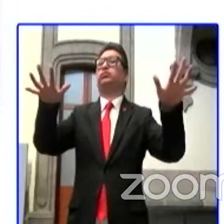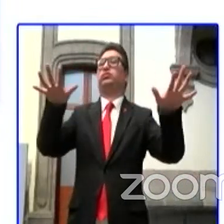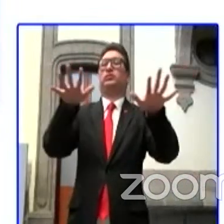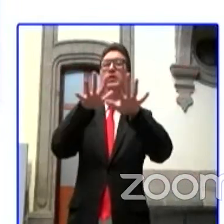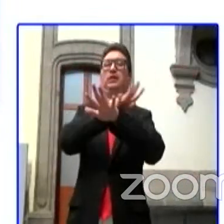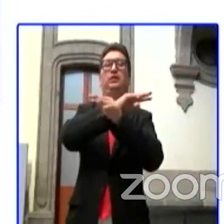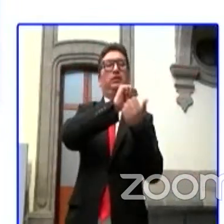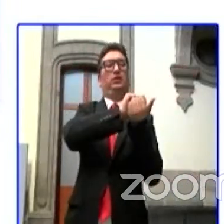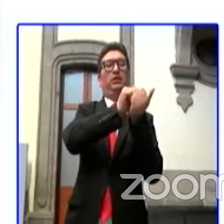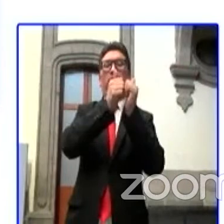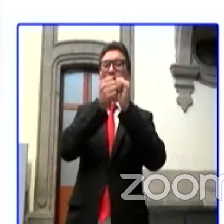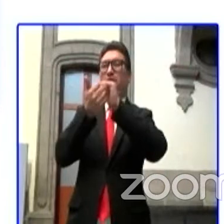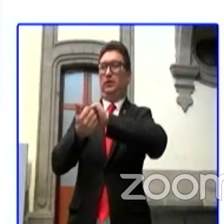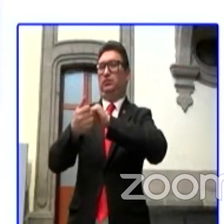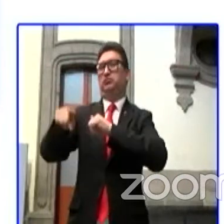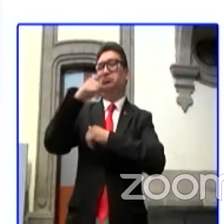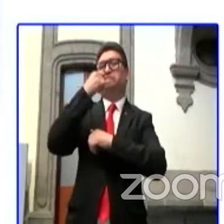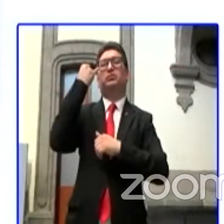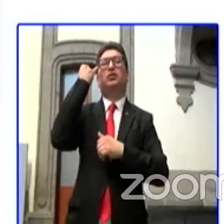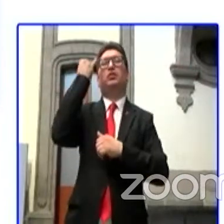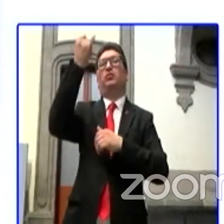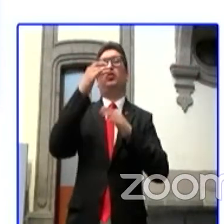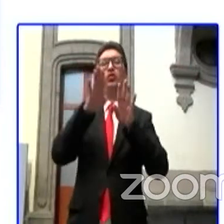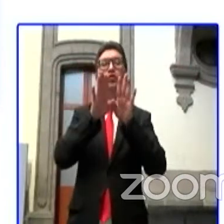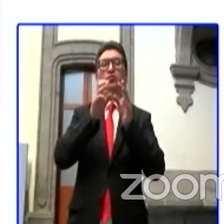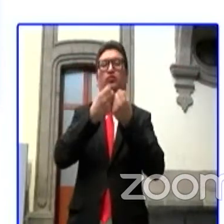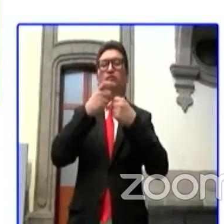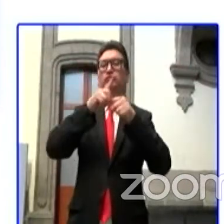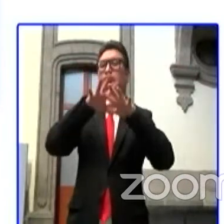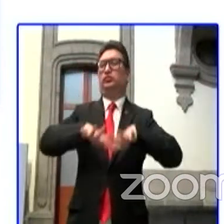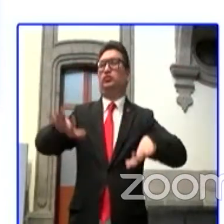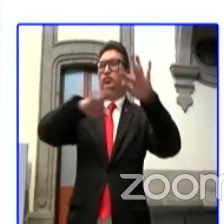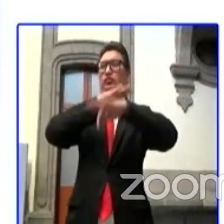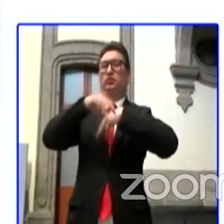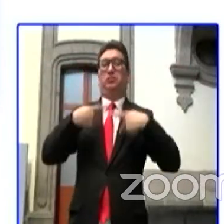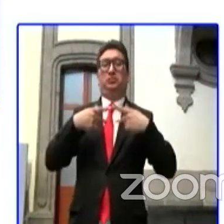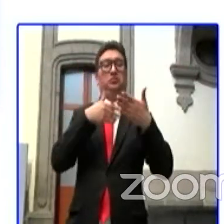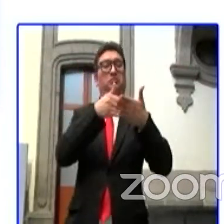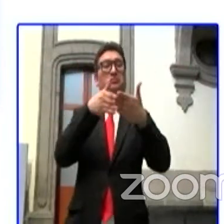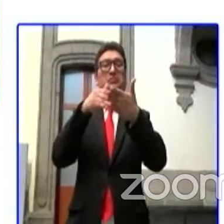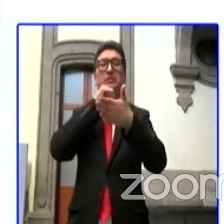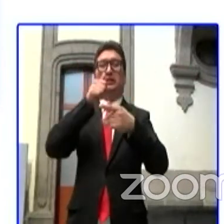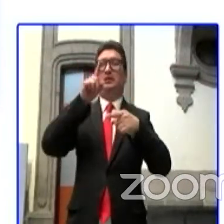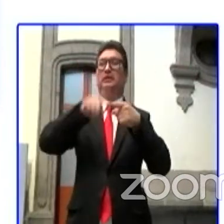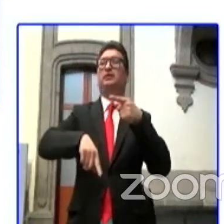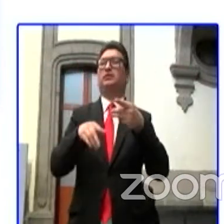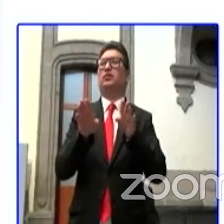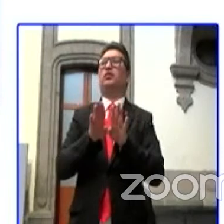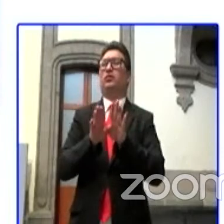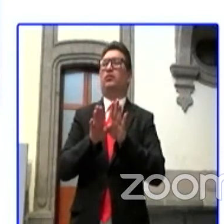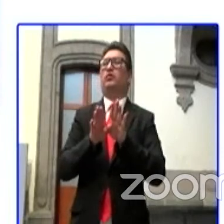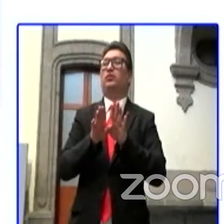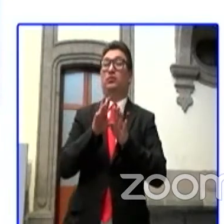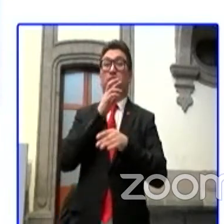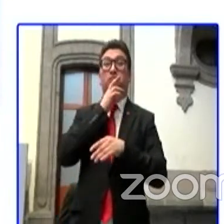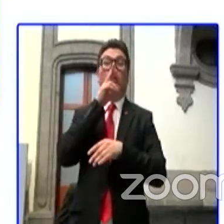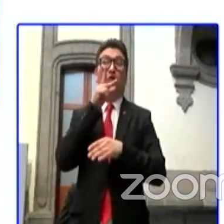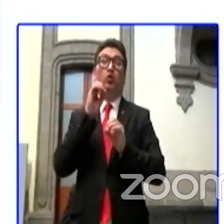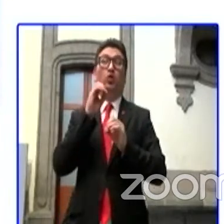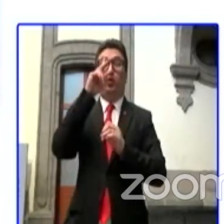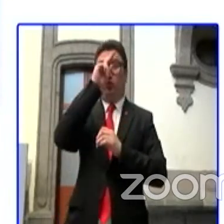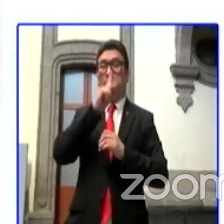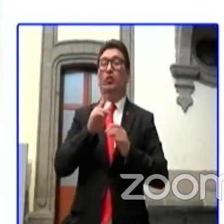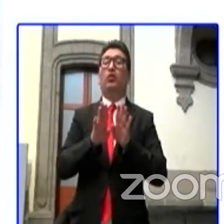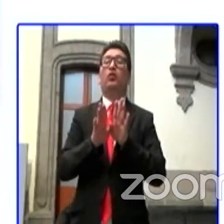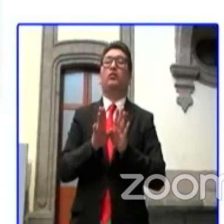porque imaginémonos una sociedad que no tiene barreras. ¿Será mejor o peor? Es